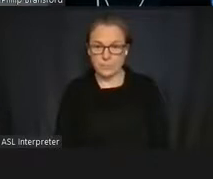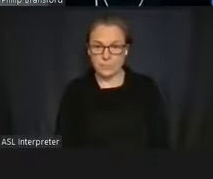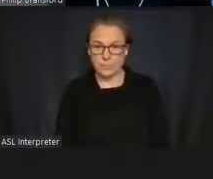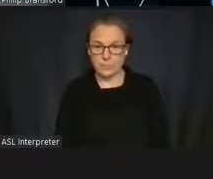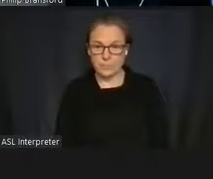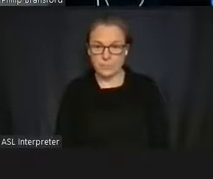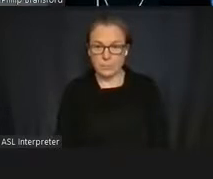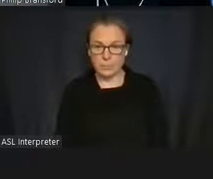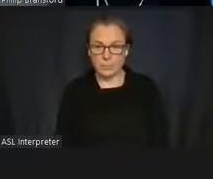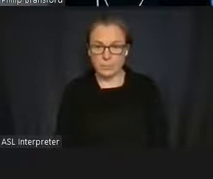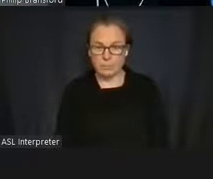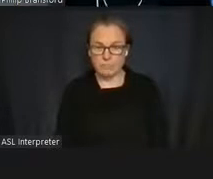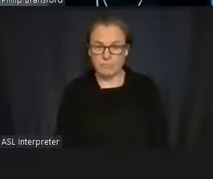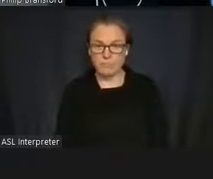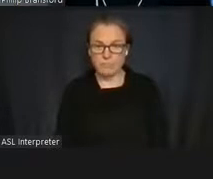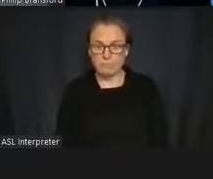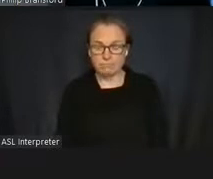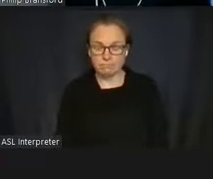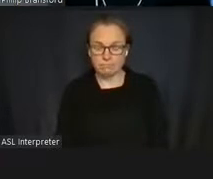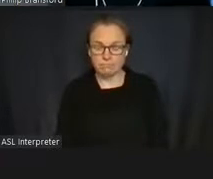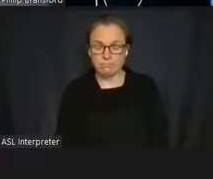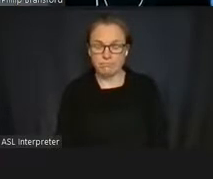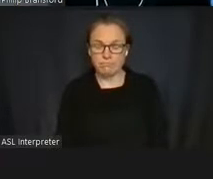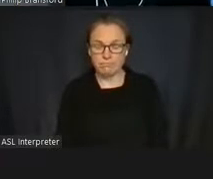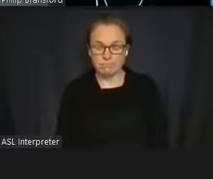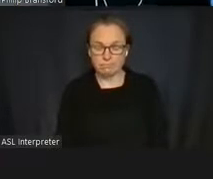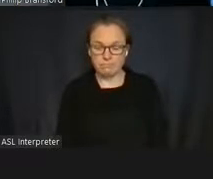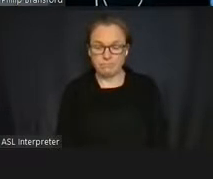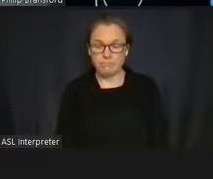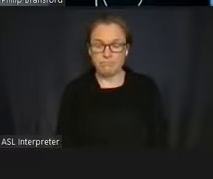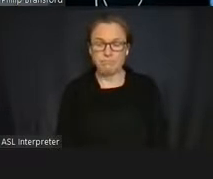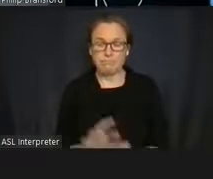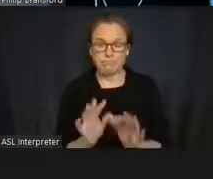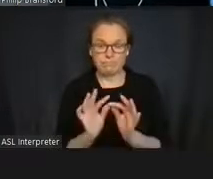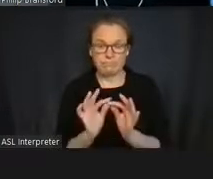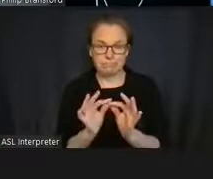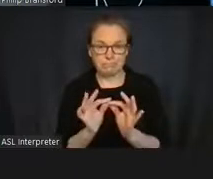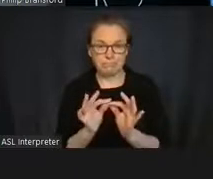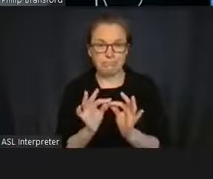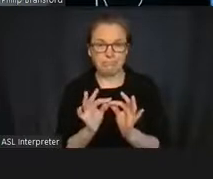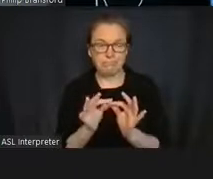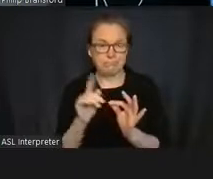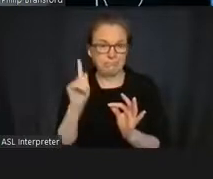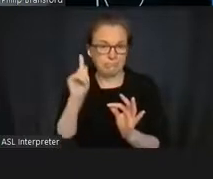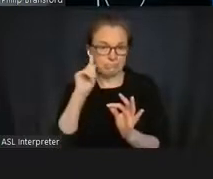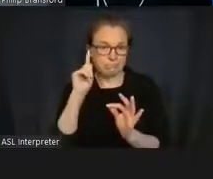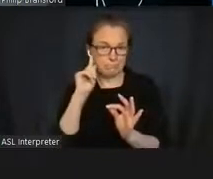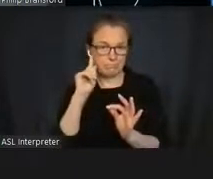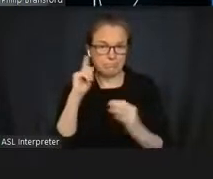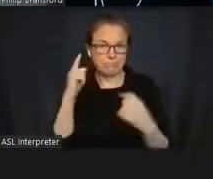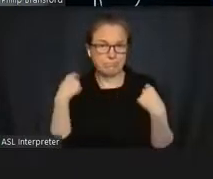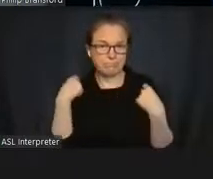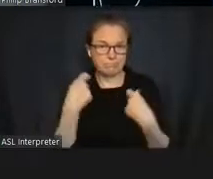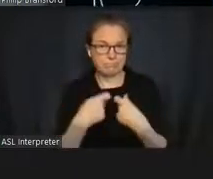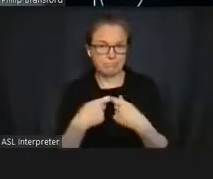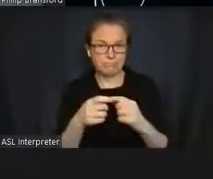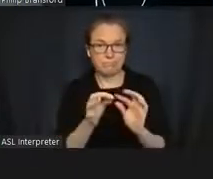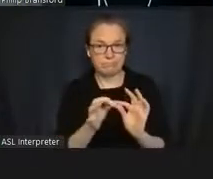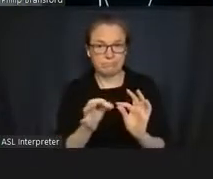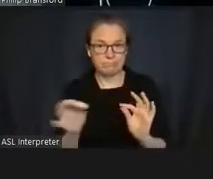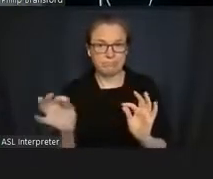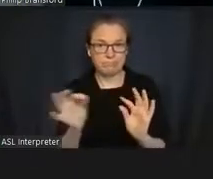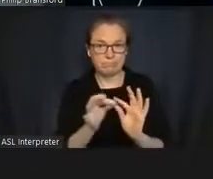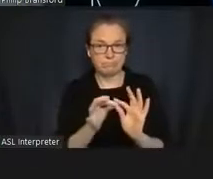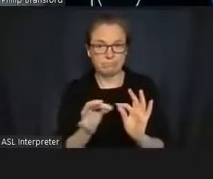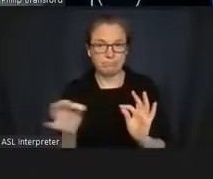cualquier momento puede cambiar de canal para poder escuchar la presentación en el otro idioma, pero necesita seleccionar uno para